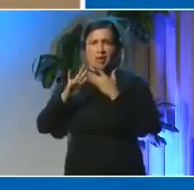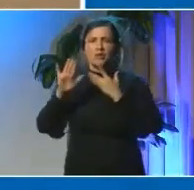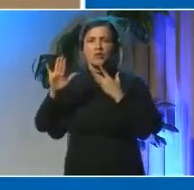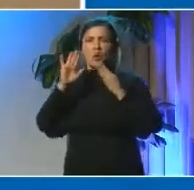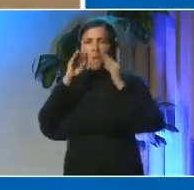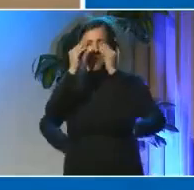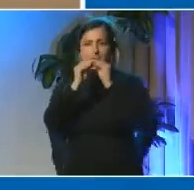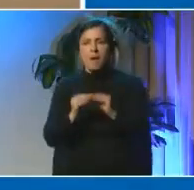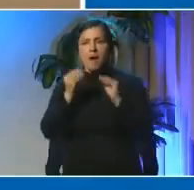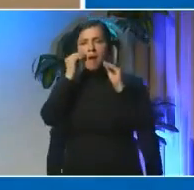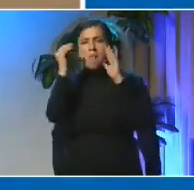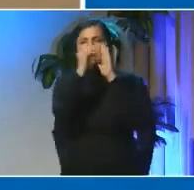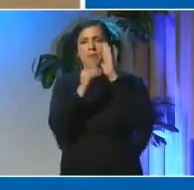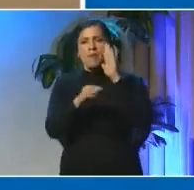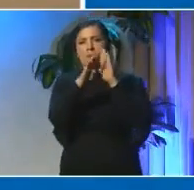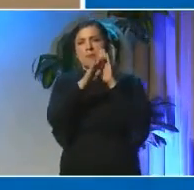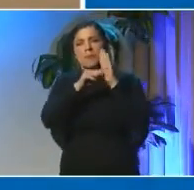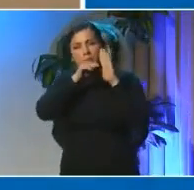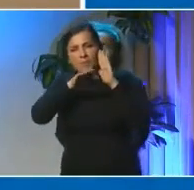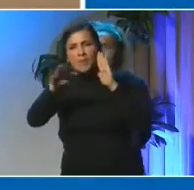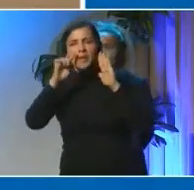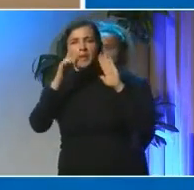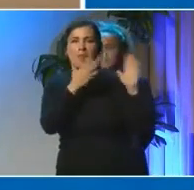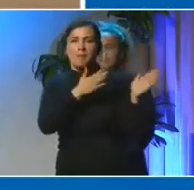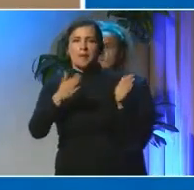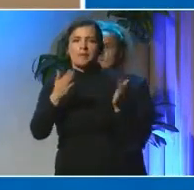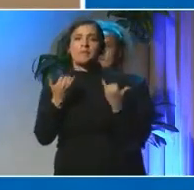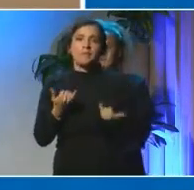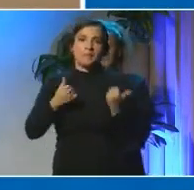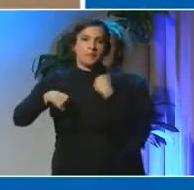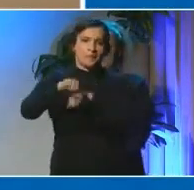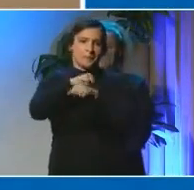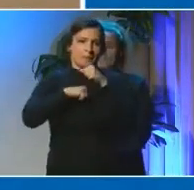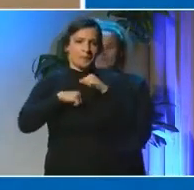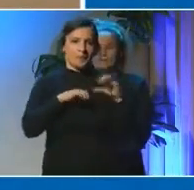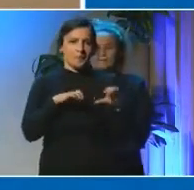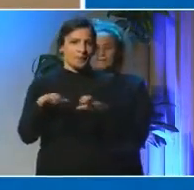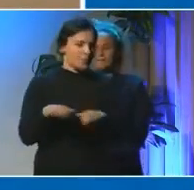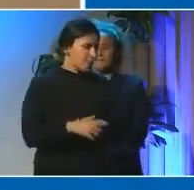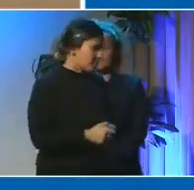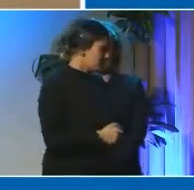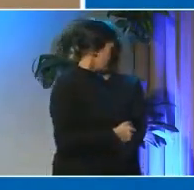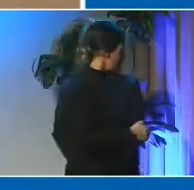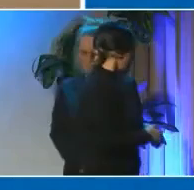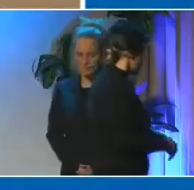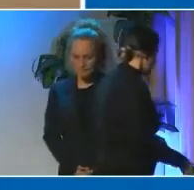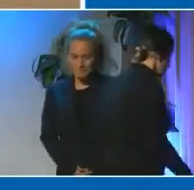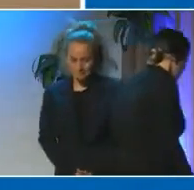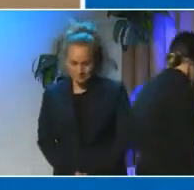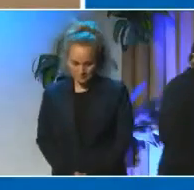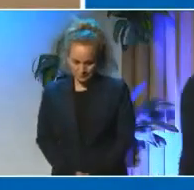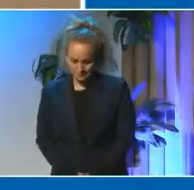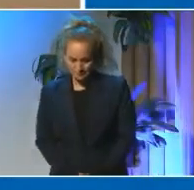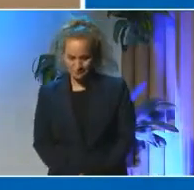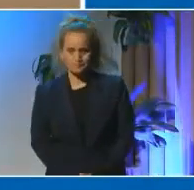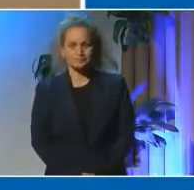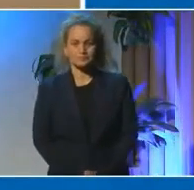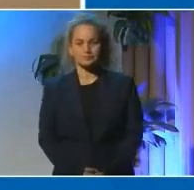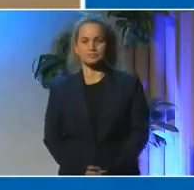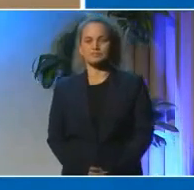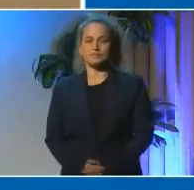públicas planificación a entrar efectivamente en la acción alguna vez le escuchaba a un amigo que las